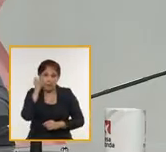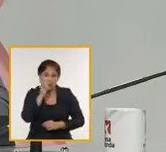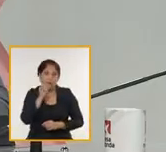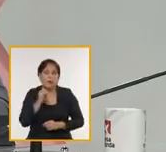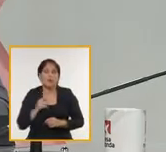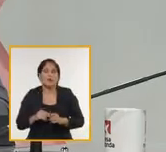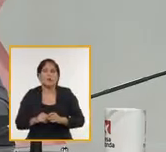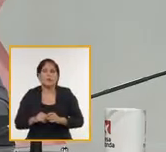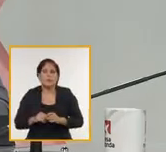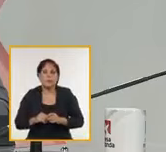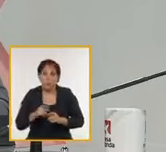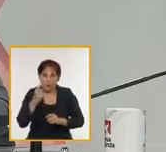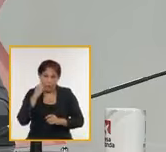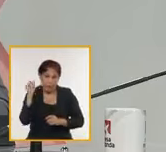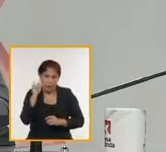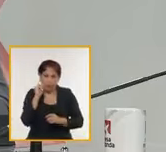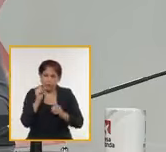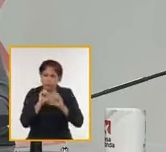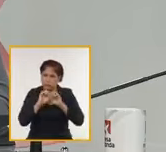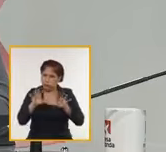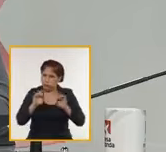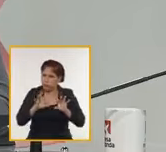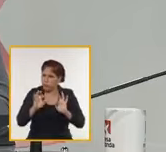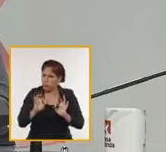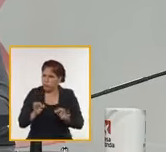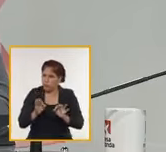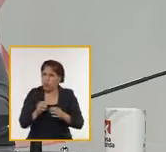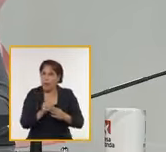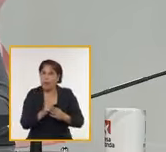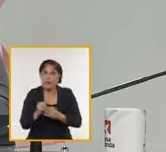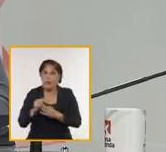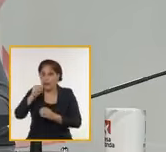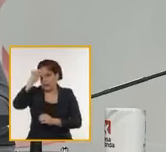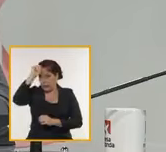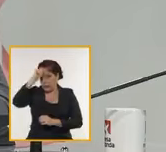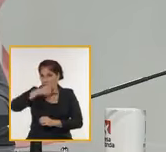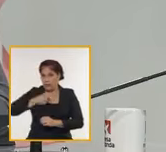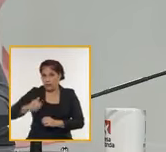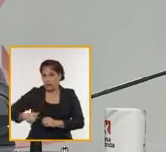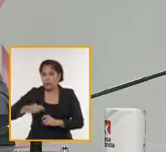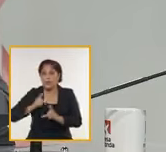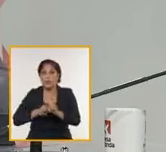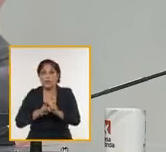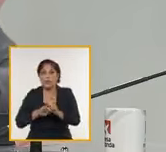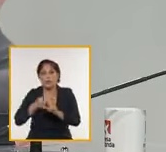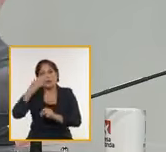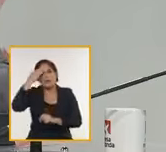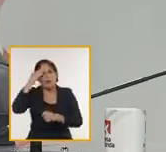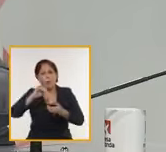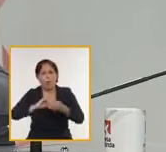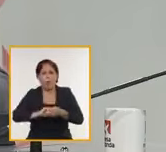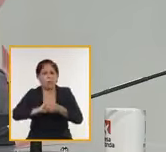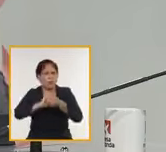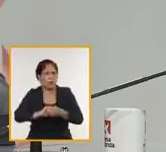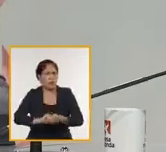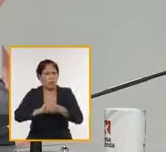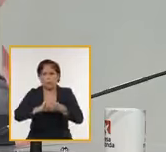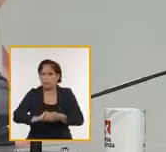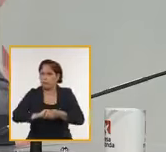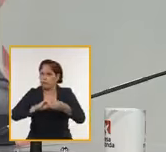hecho bastante viral, que son los líderes de la India, de China y de Rusia, saludándose